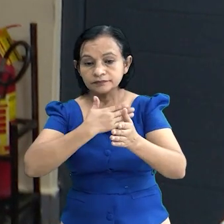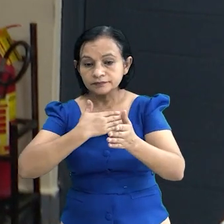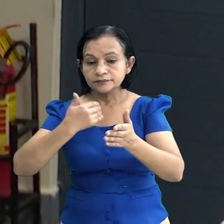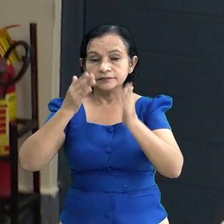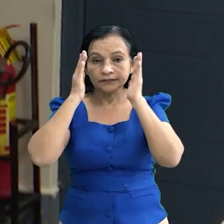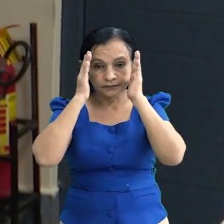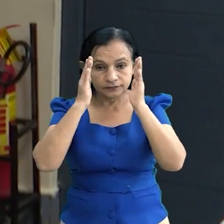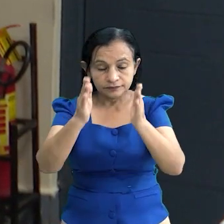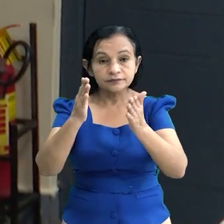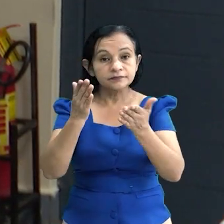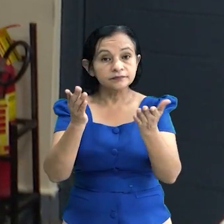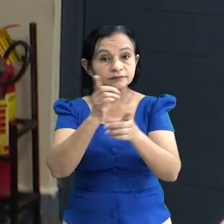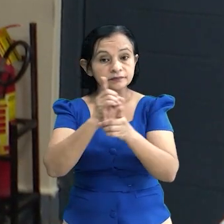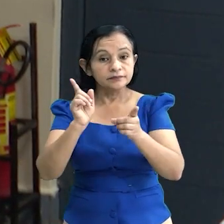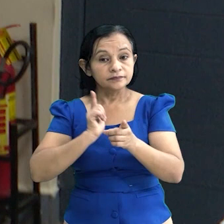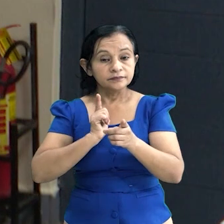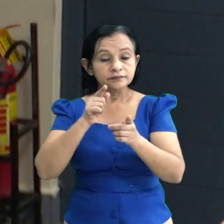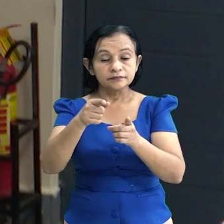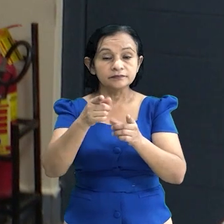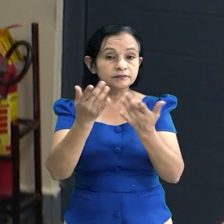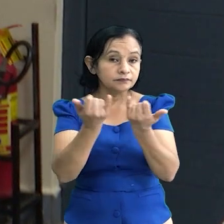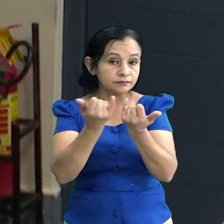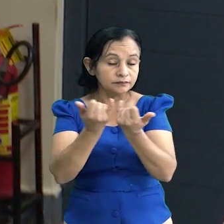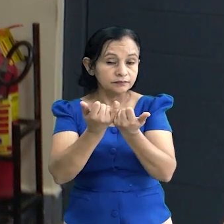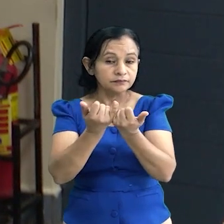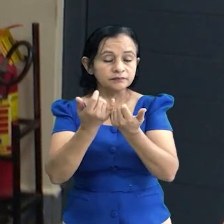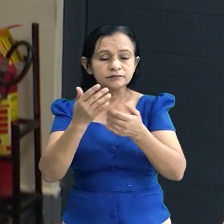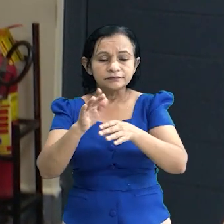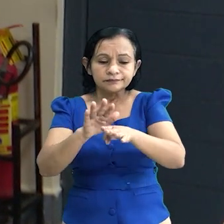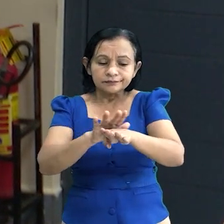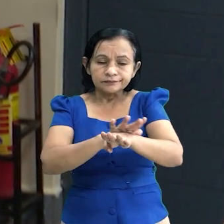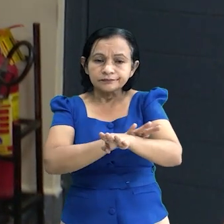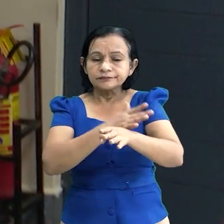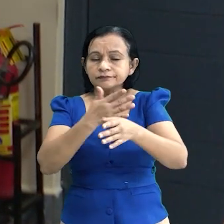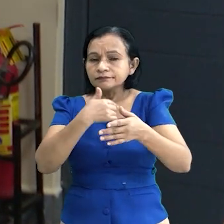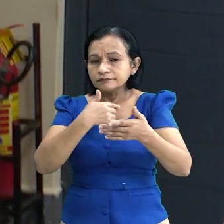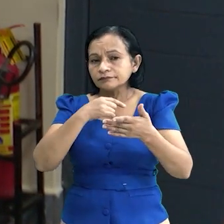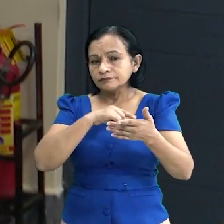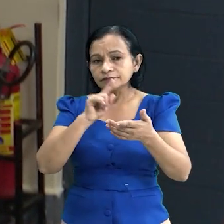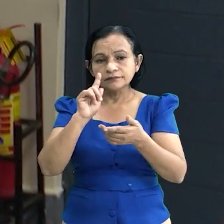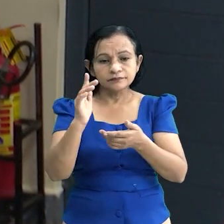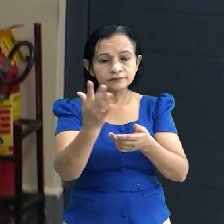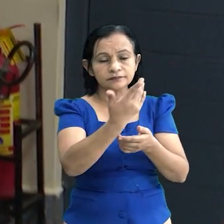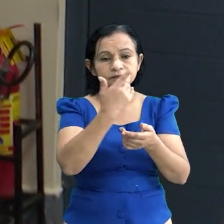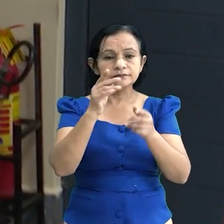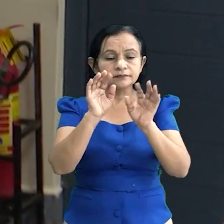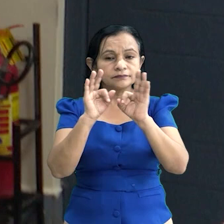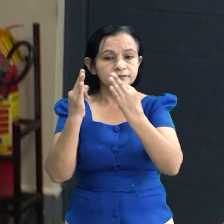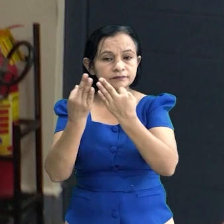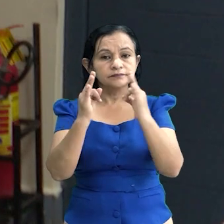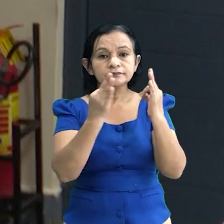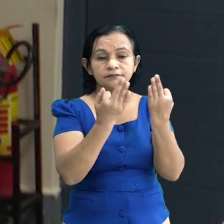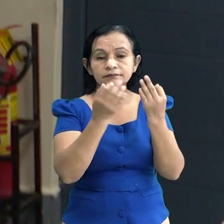mejor y garantizarle, ¿verdad?, la reducción o el impacto emocional sea menor en todas las familias